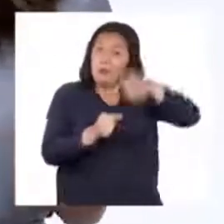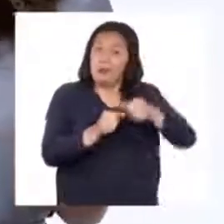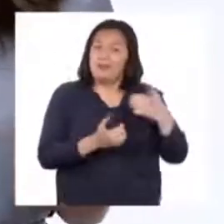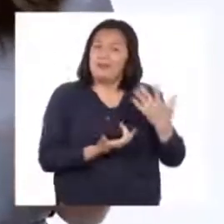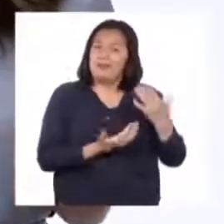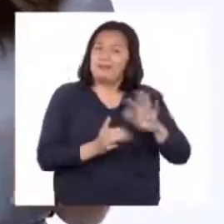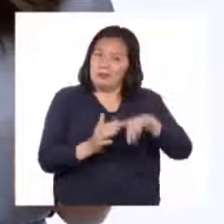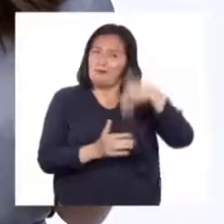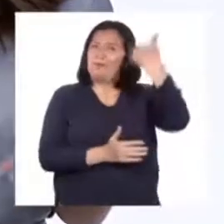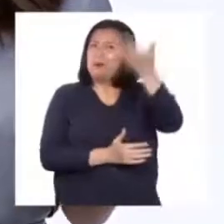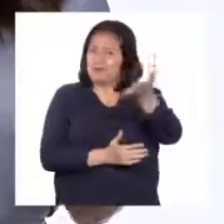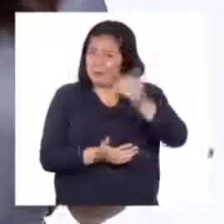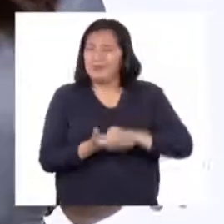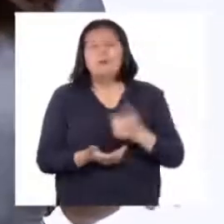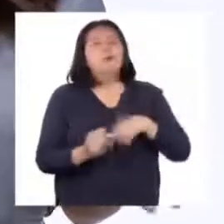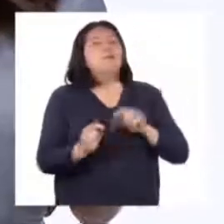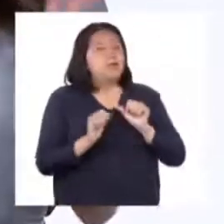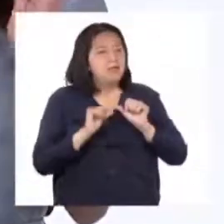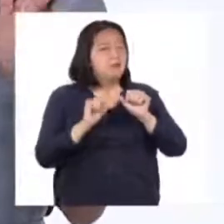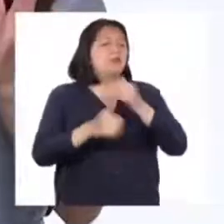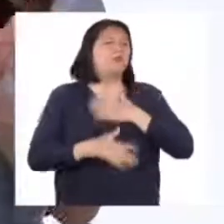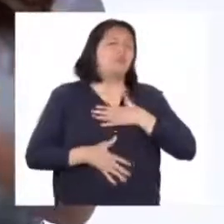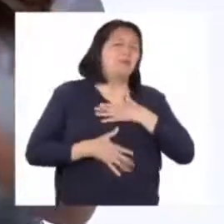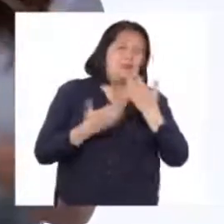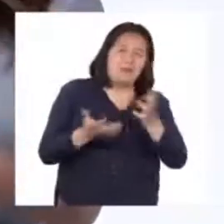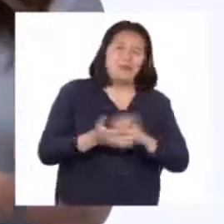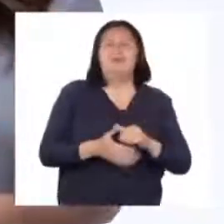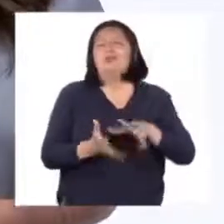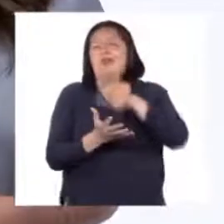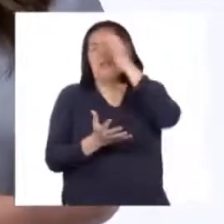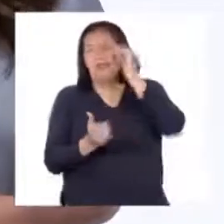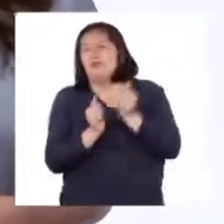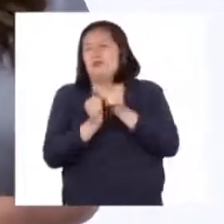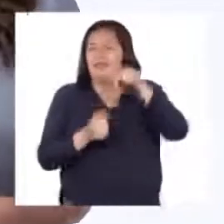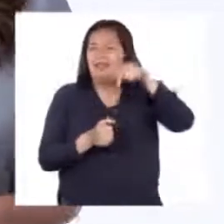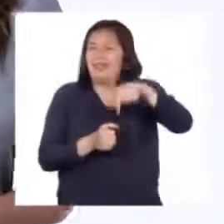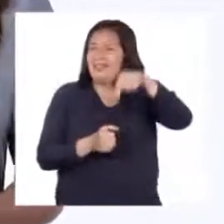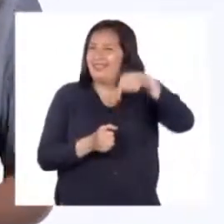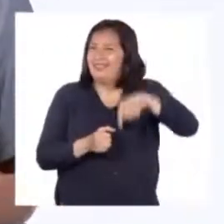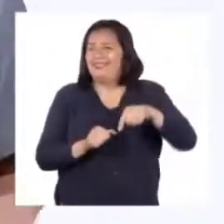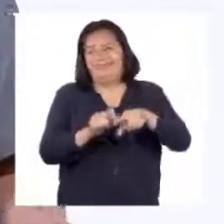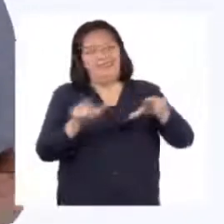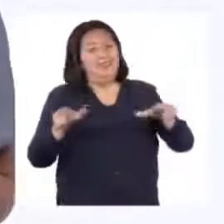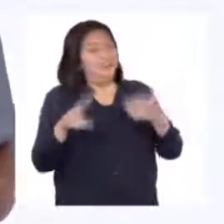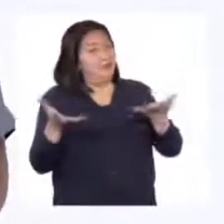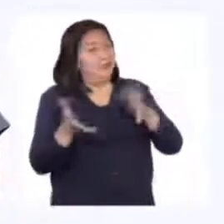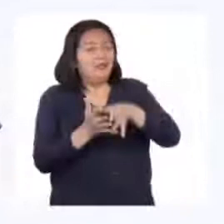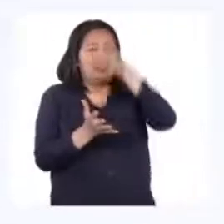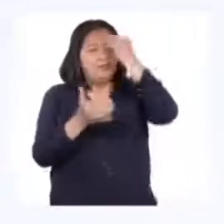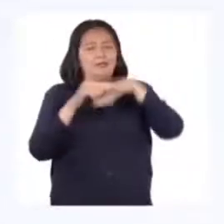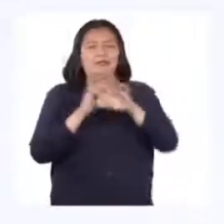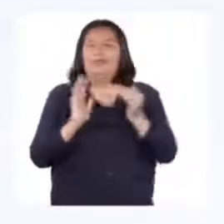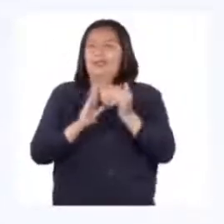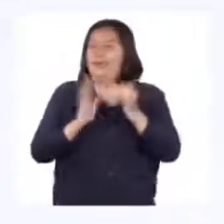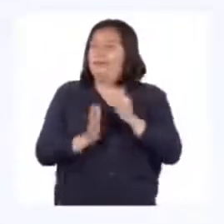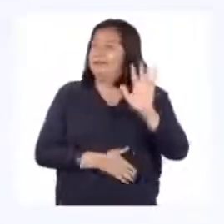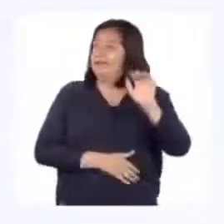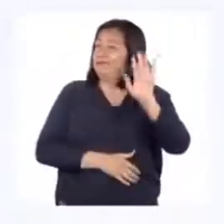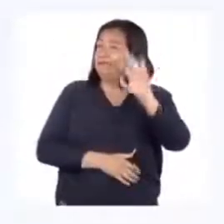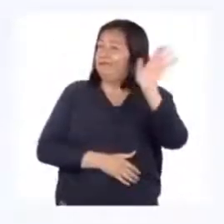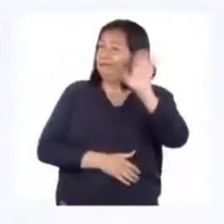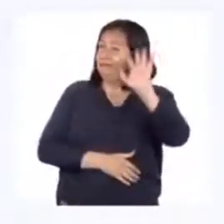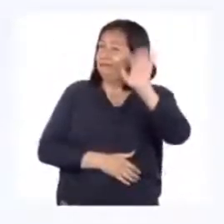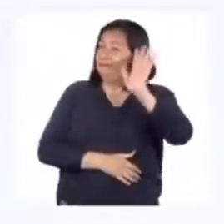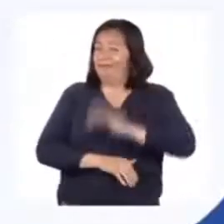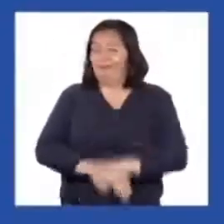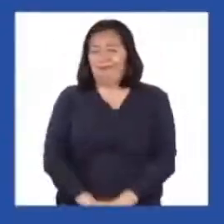el próximo programa para continuar divirtiéndonos y aprendiendo juntos aquí en nuestro espacio de siempre, Aprendo en Casa. Nos vemos. Chao,